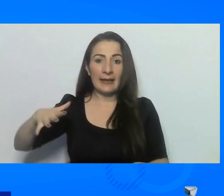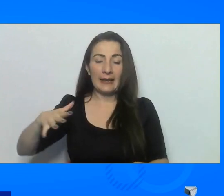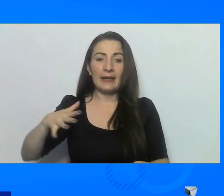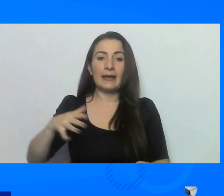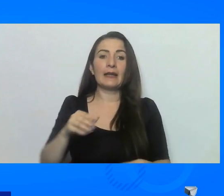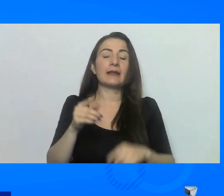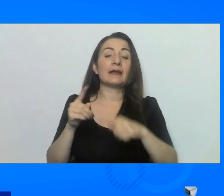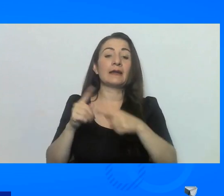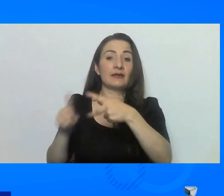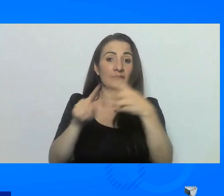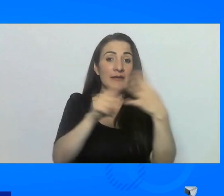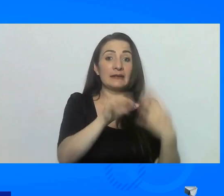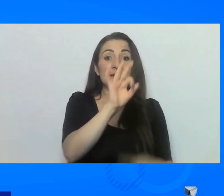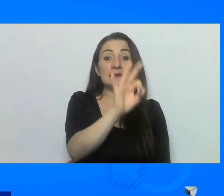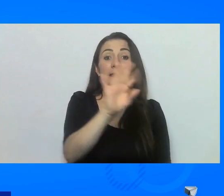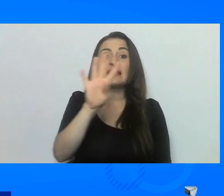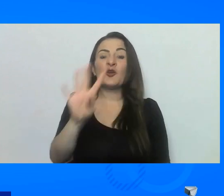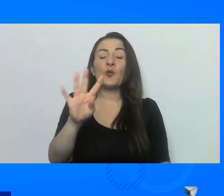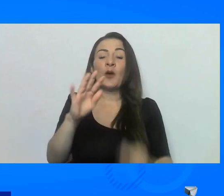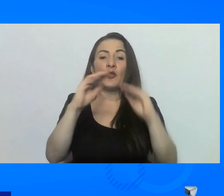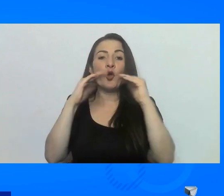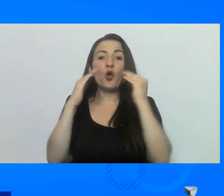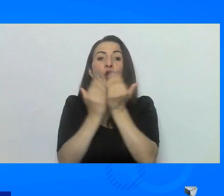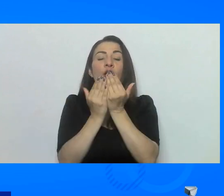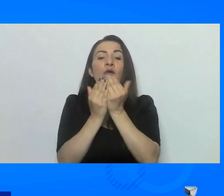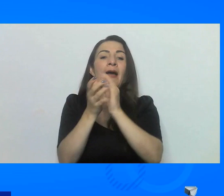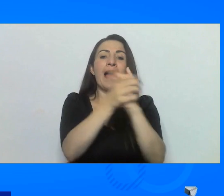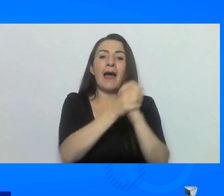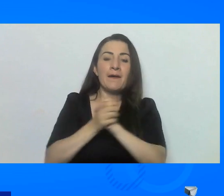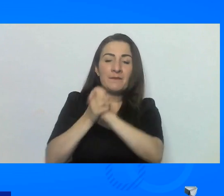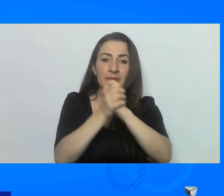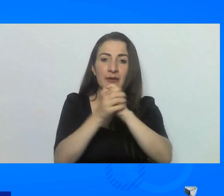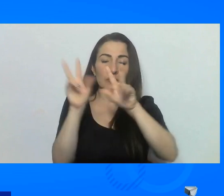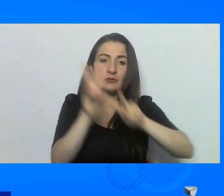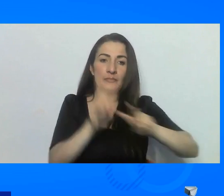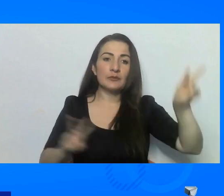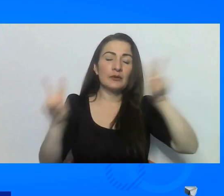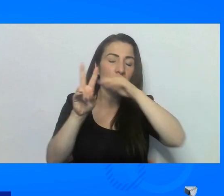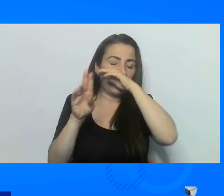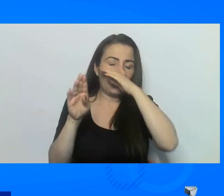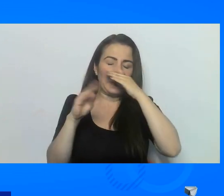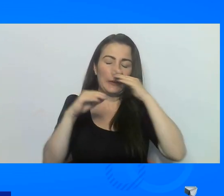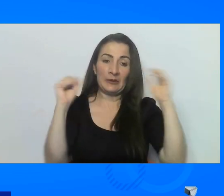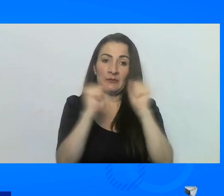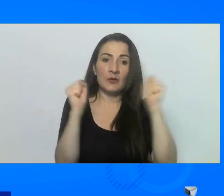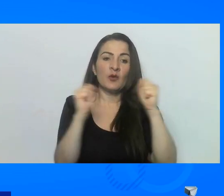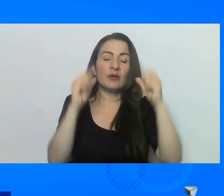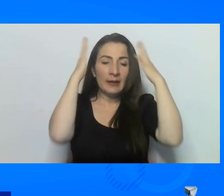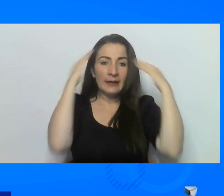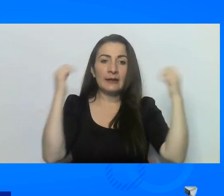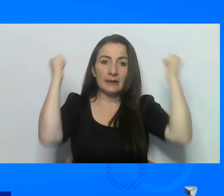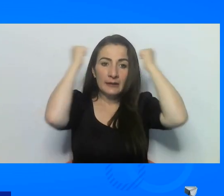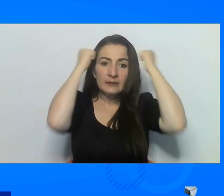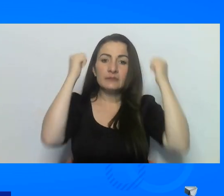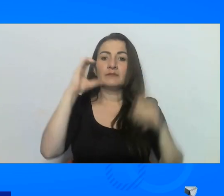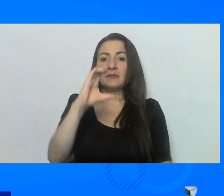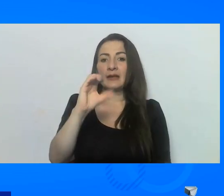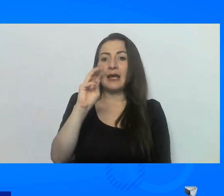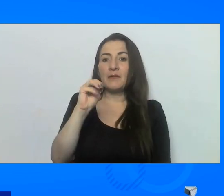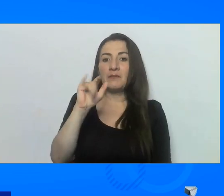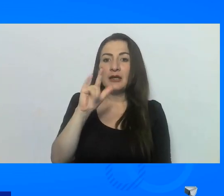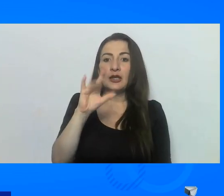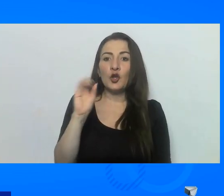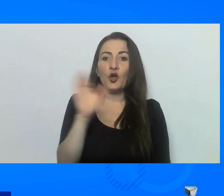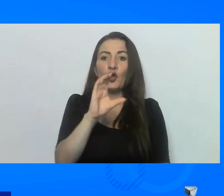nuestros 34 colegios de amigos del turismo desde la ciudad de Bogotá, Cristóbal Colón, Camilo Torres,